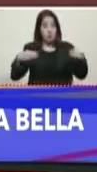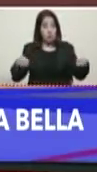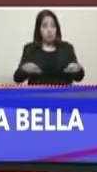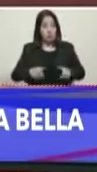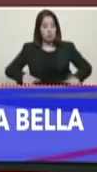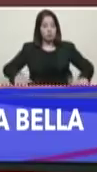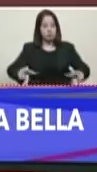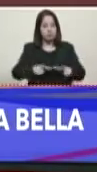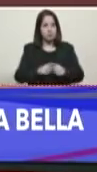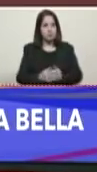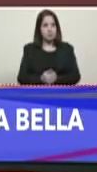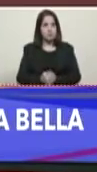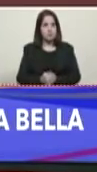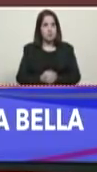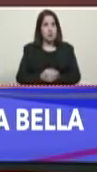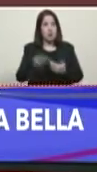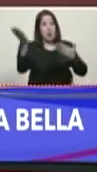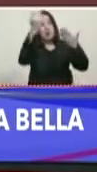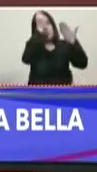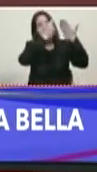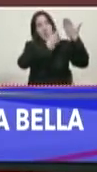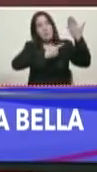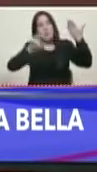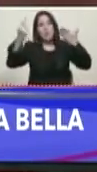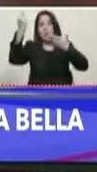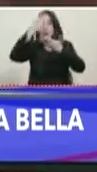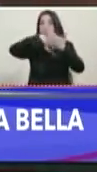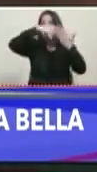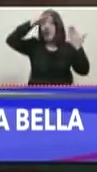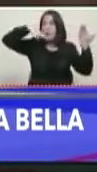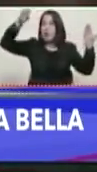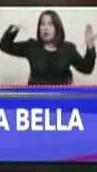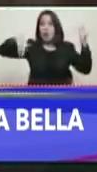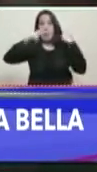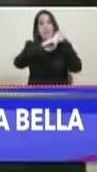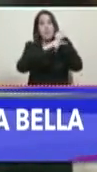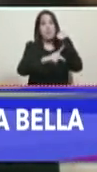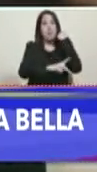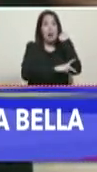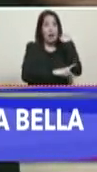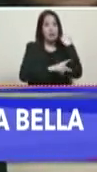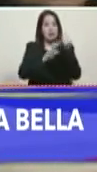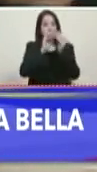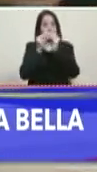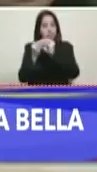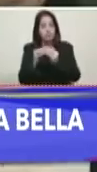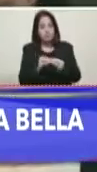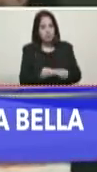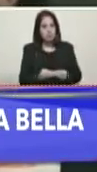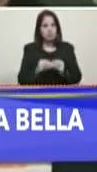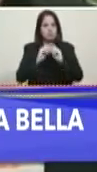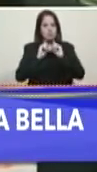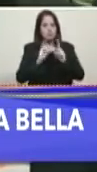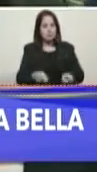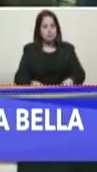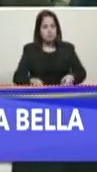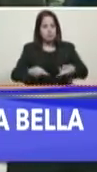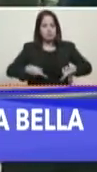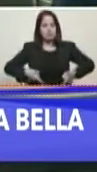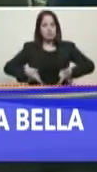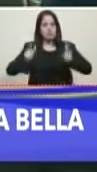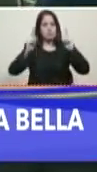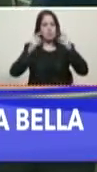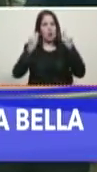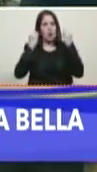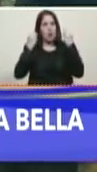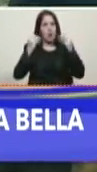la elaboración de murales la recuperación de parques patrimonios culturales paseos urbanas me dijo ernesto